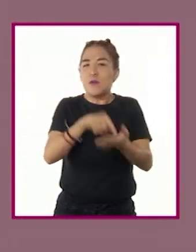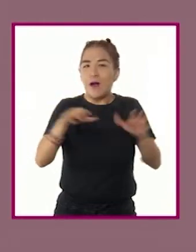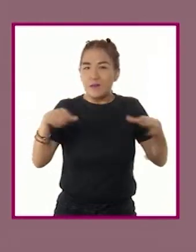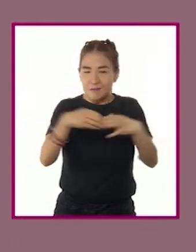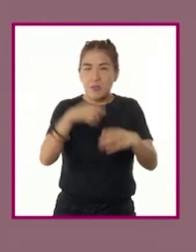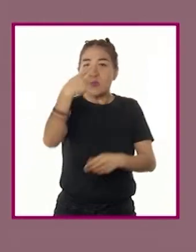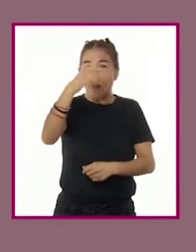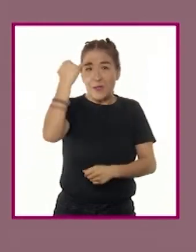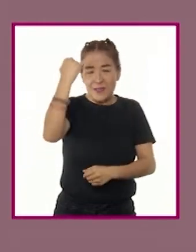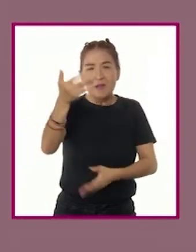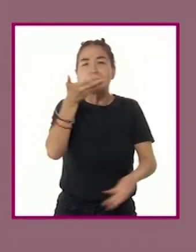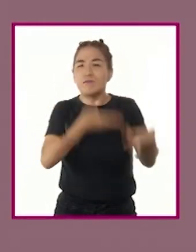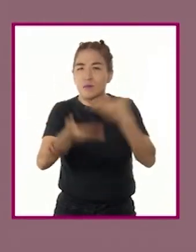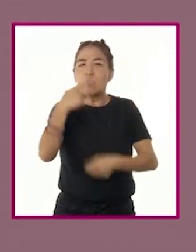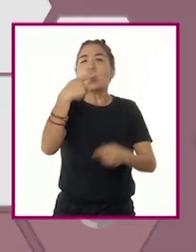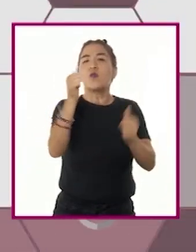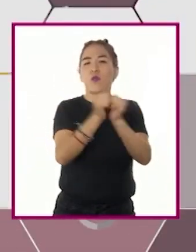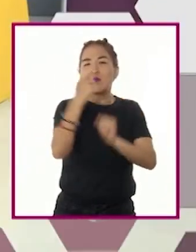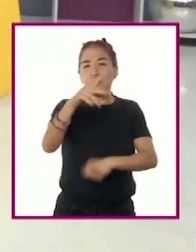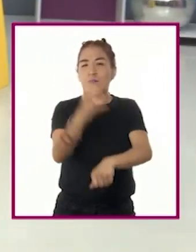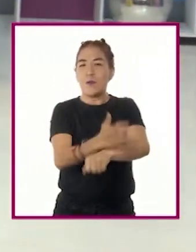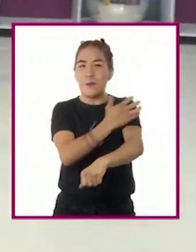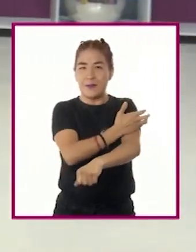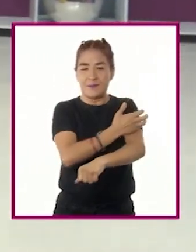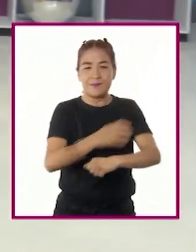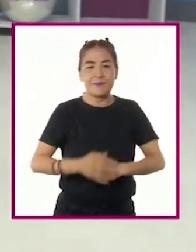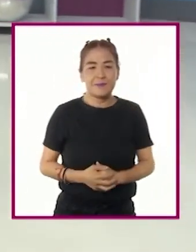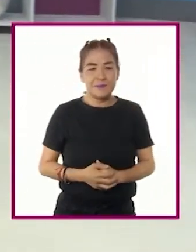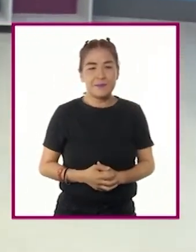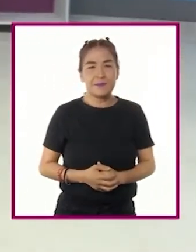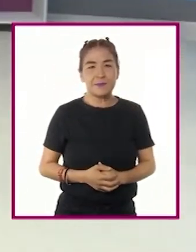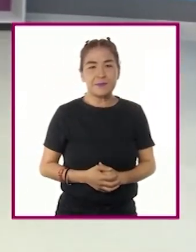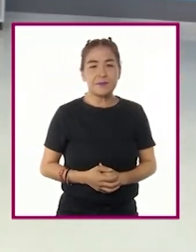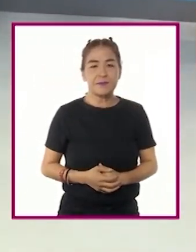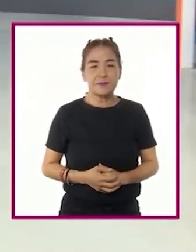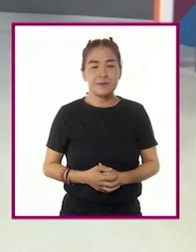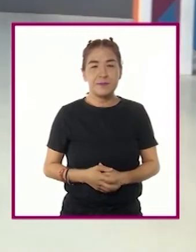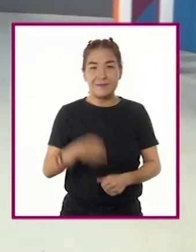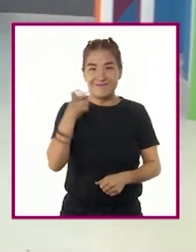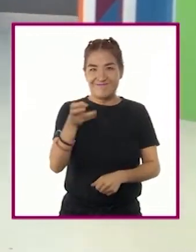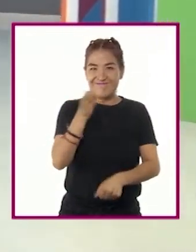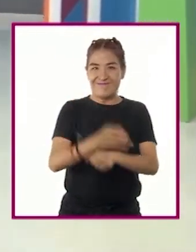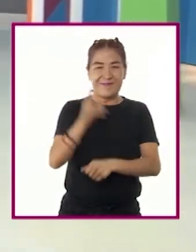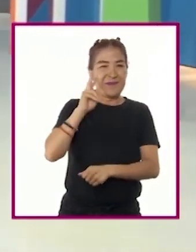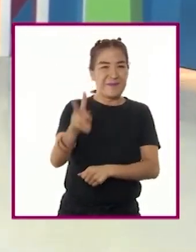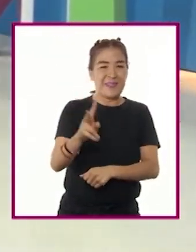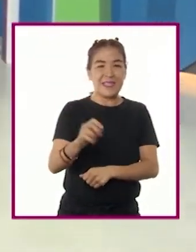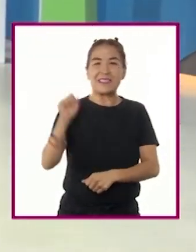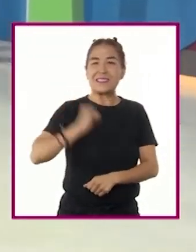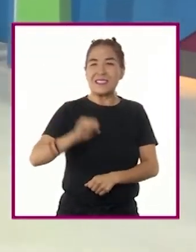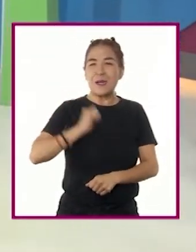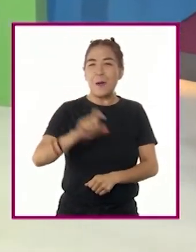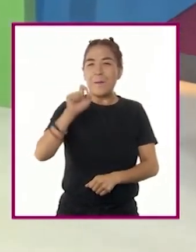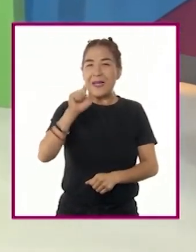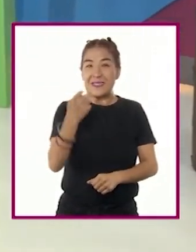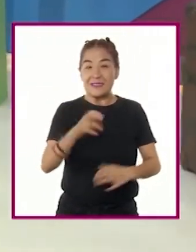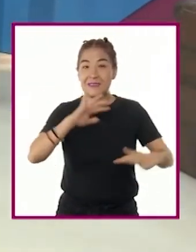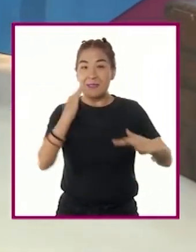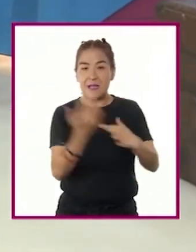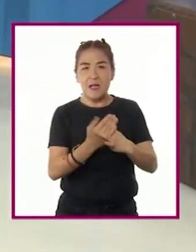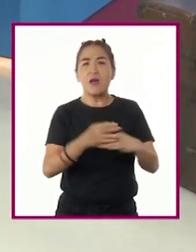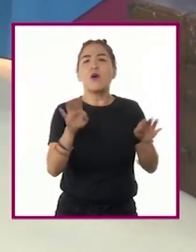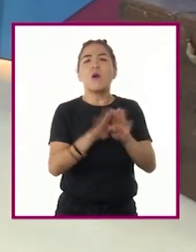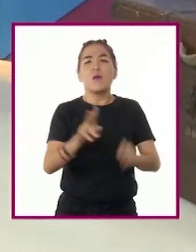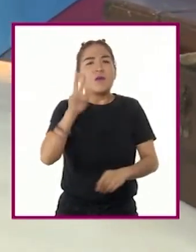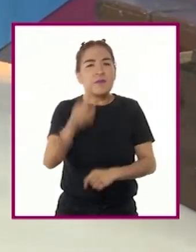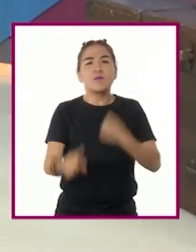Comparte tus ideas con tus compañeros. Como hemos visto, en la segunda mitad del siglo XX tuvieron lugar varios cambios que